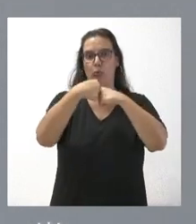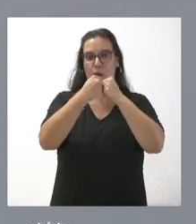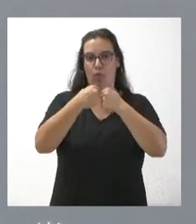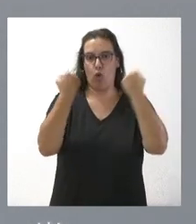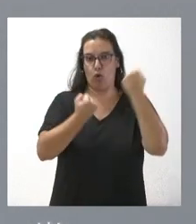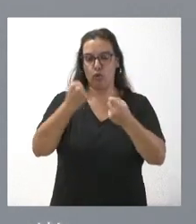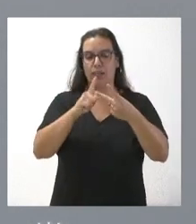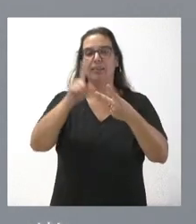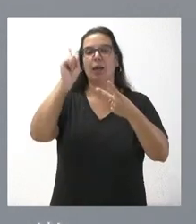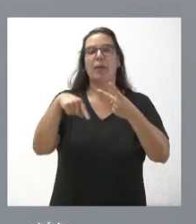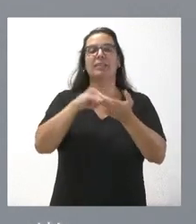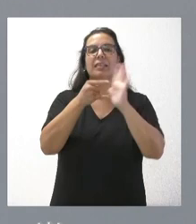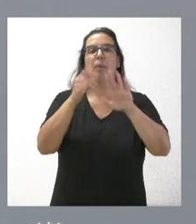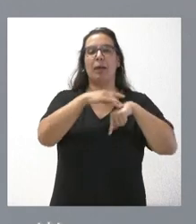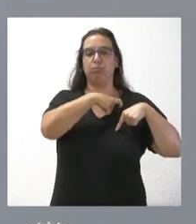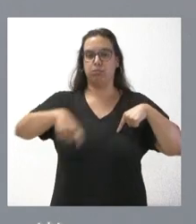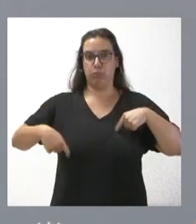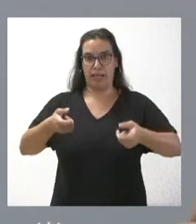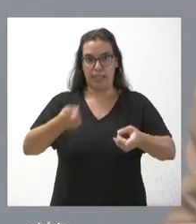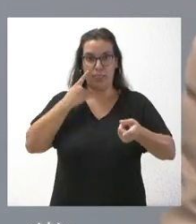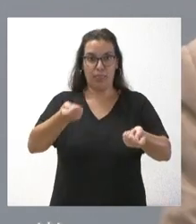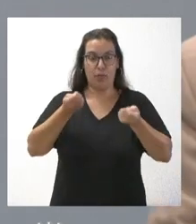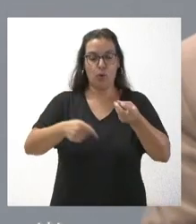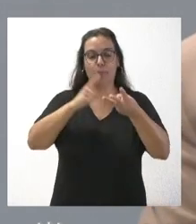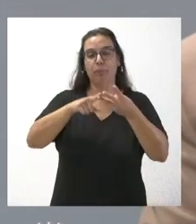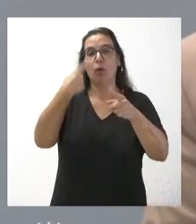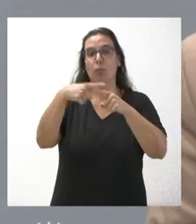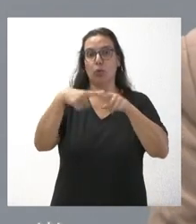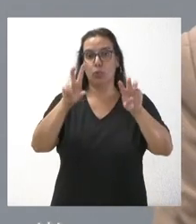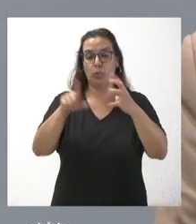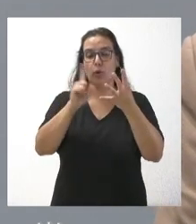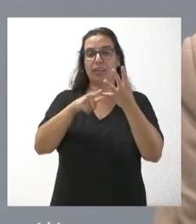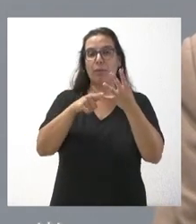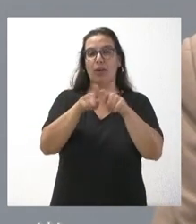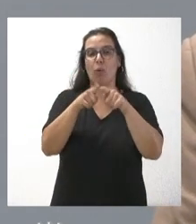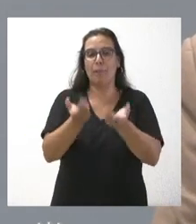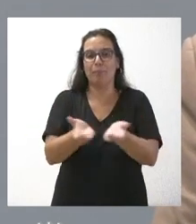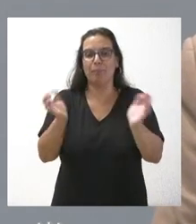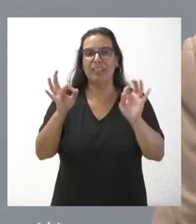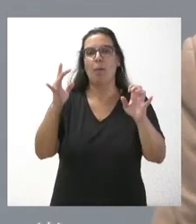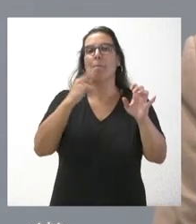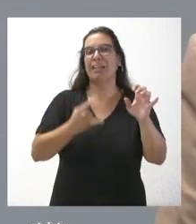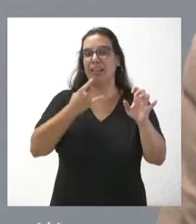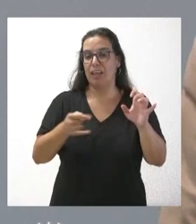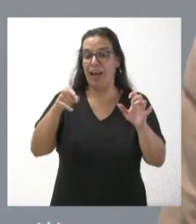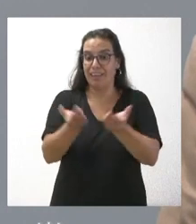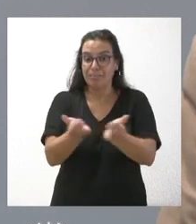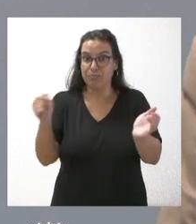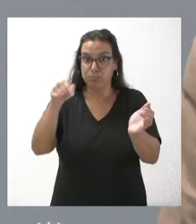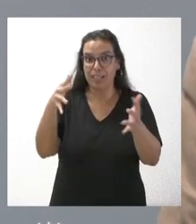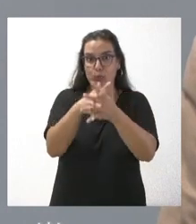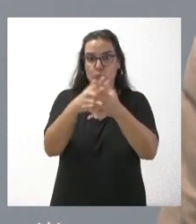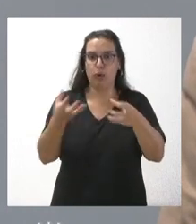sistemas de retención. Tercero, los nuevos productos. Y cuarto, las bandejas de batería, que son las estructuras sobre las cuales se sustentarán las